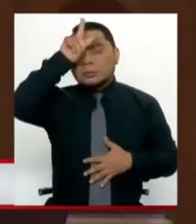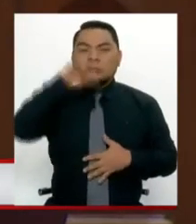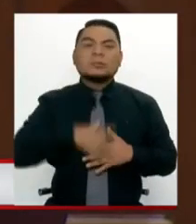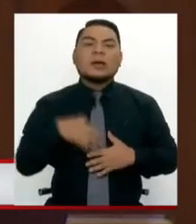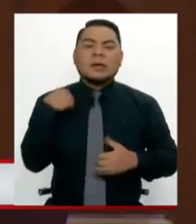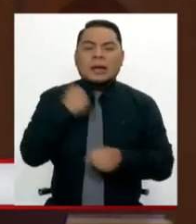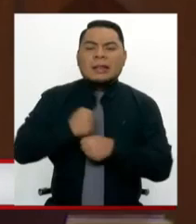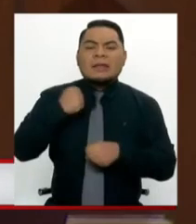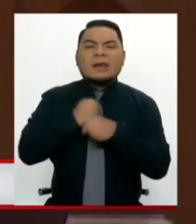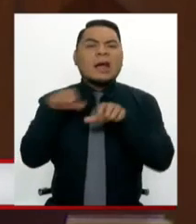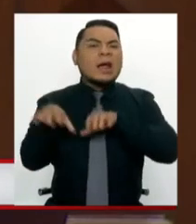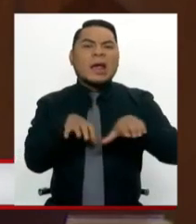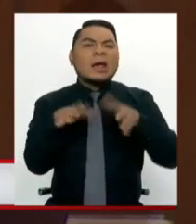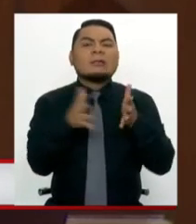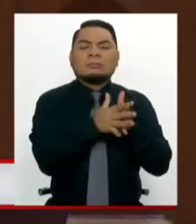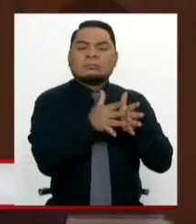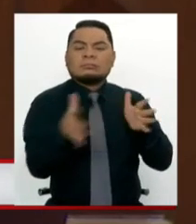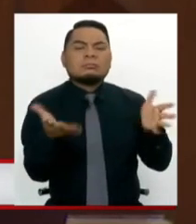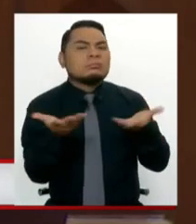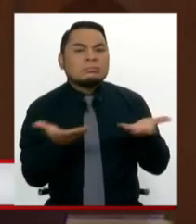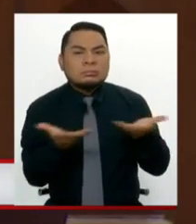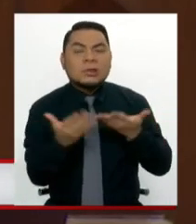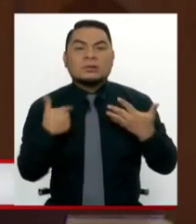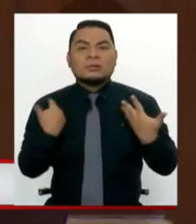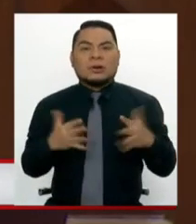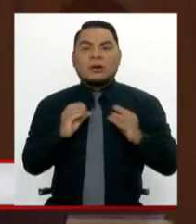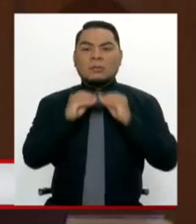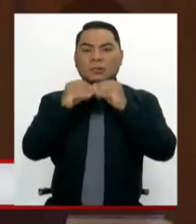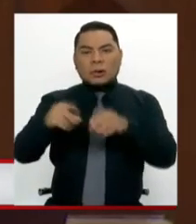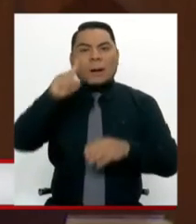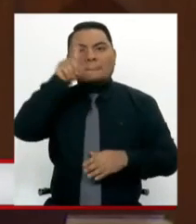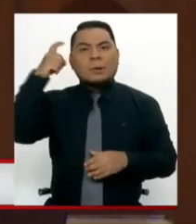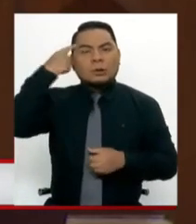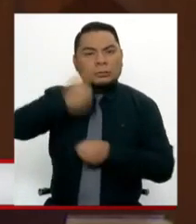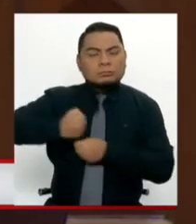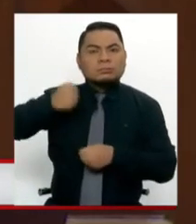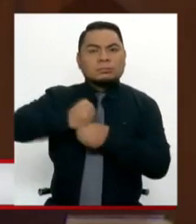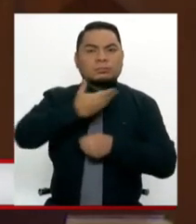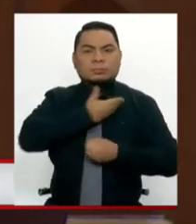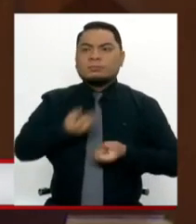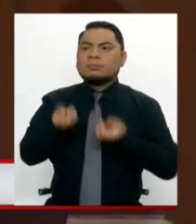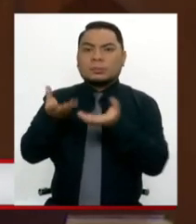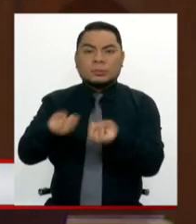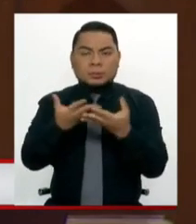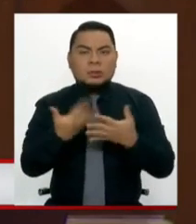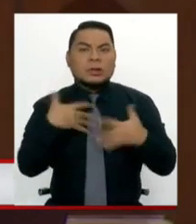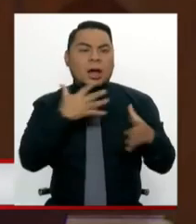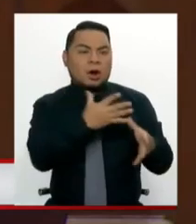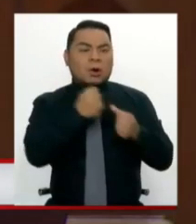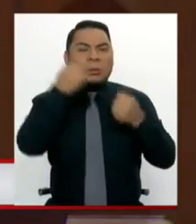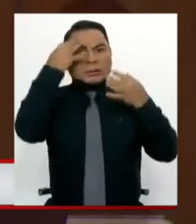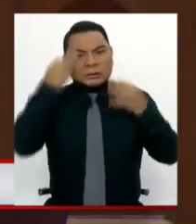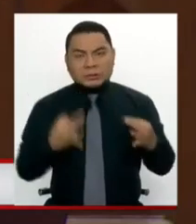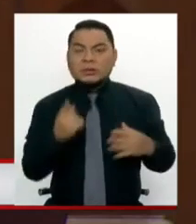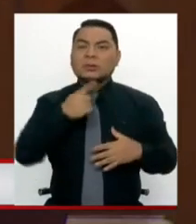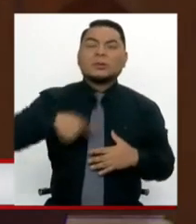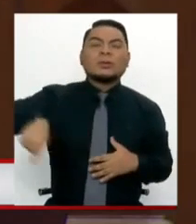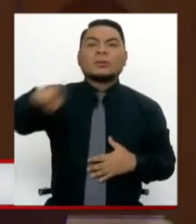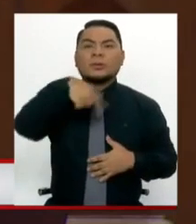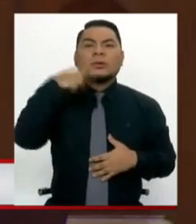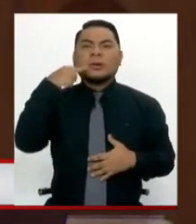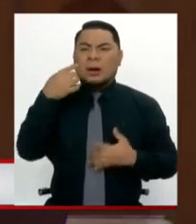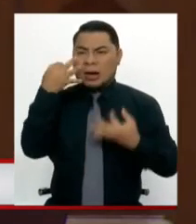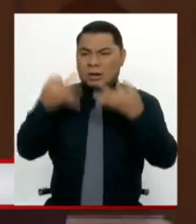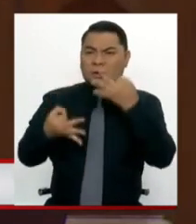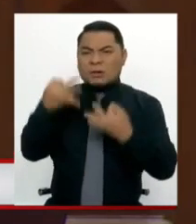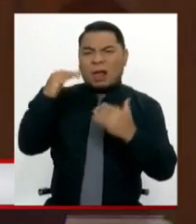trabajo desplegado. Estamos implementando políticas públicas y tomando decisiones para que superemos las